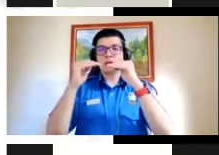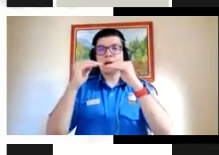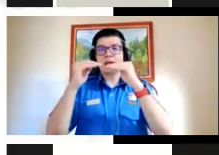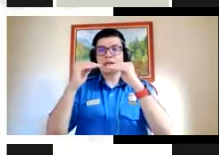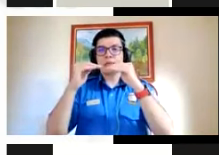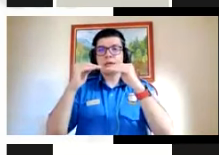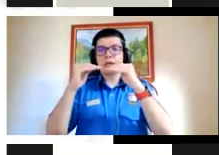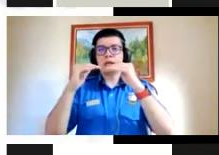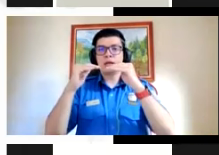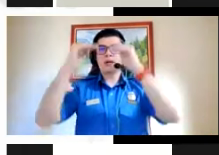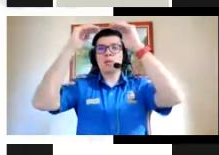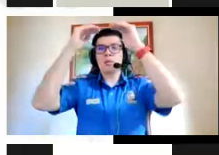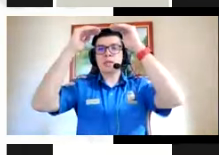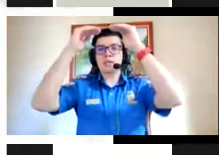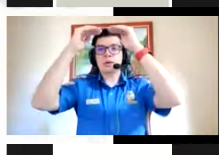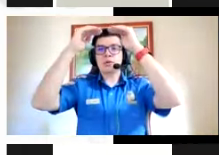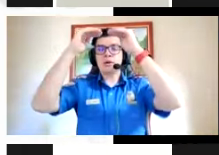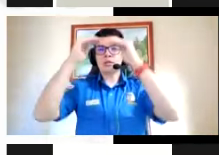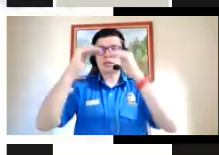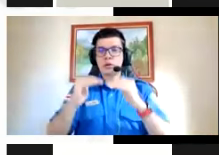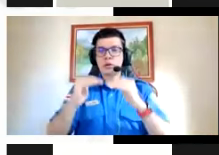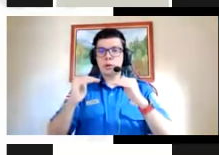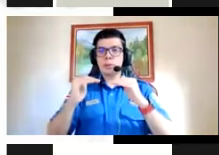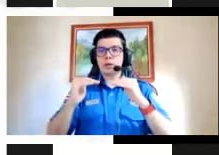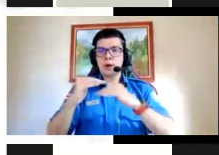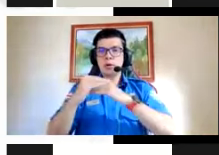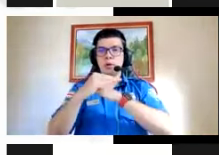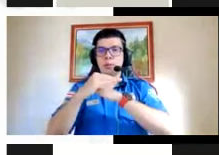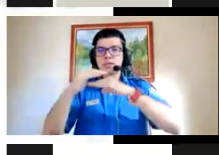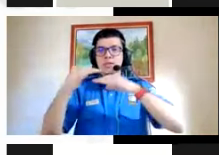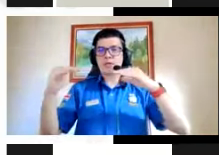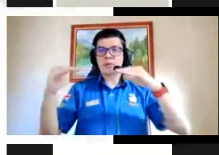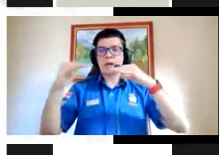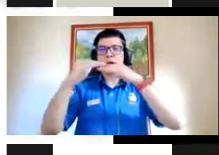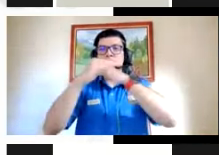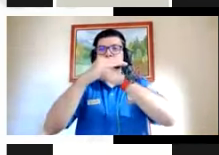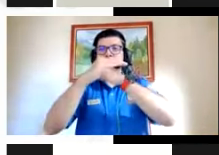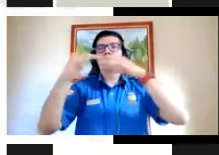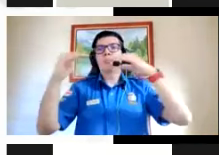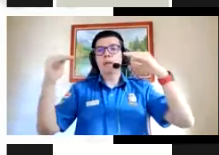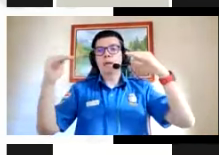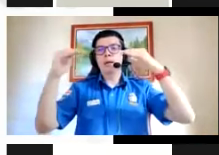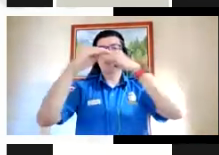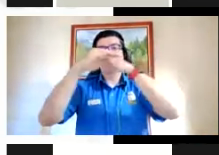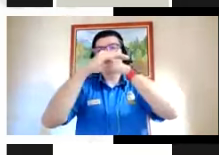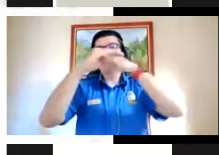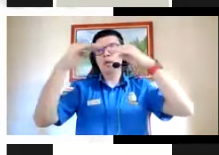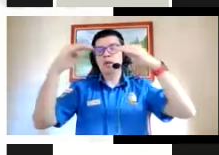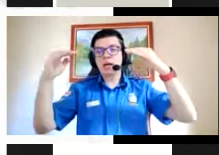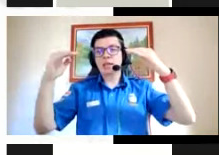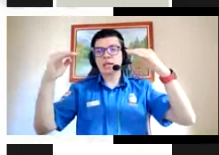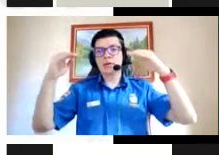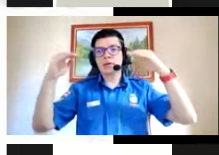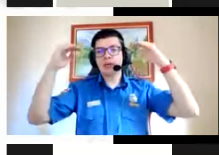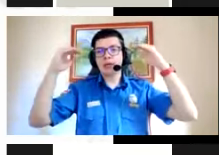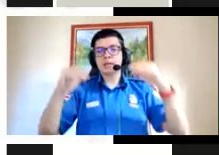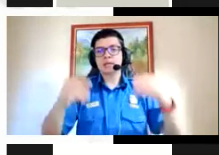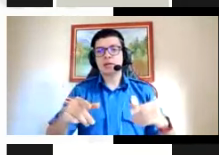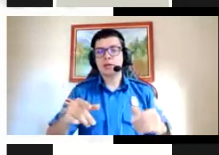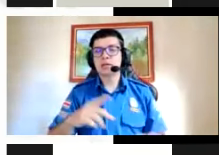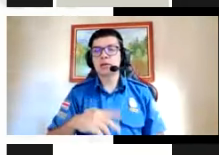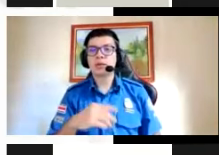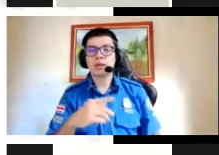Entonces el gas, en vez de acumularse por arriba, se va a acumular por debajo y va a empezar a formar una nube de gas que va a subir